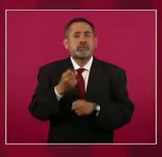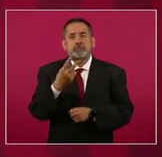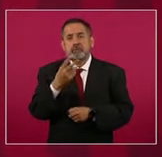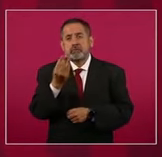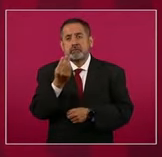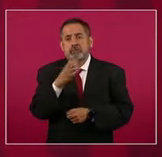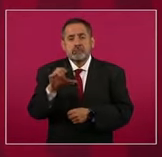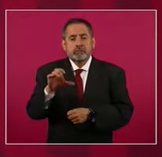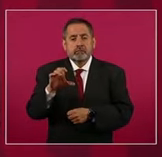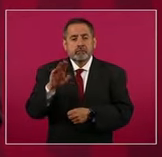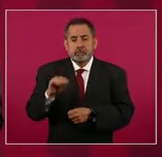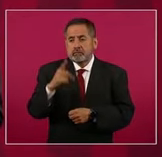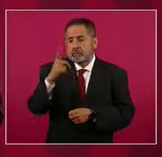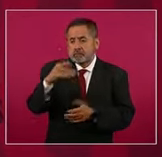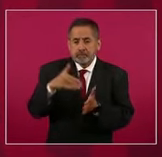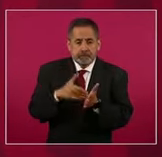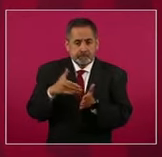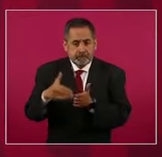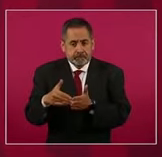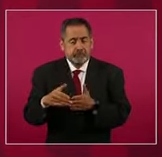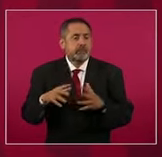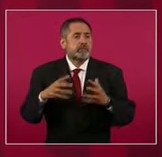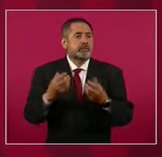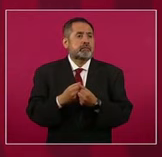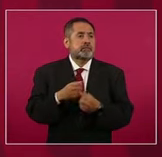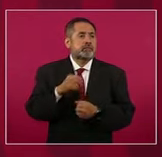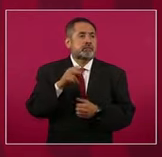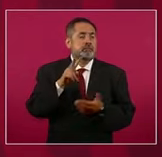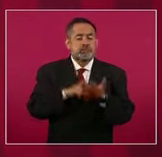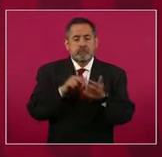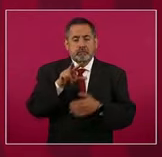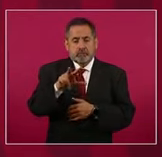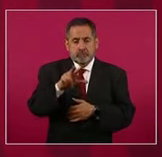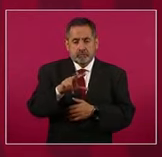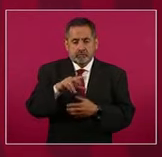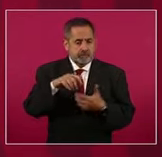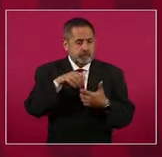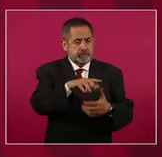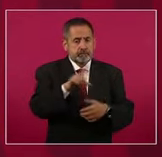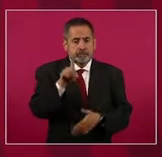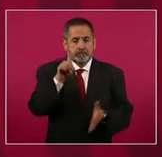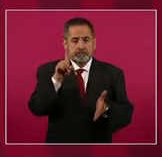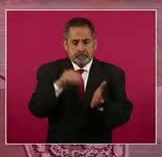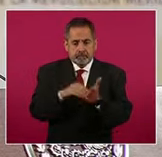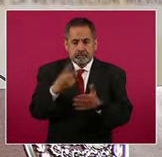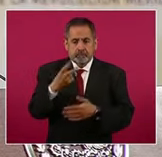991 millones. Y en 2018, por